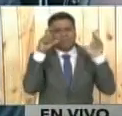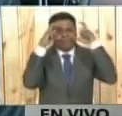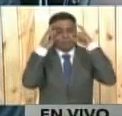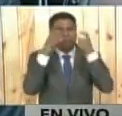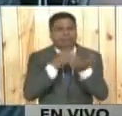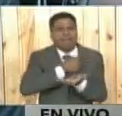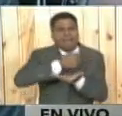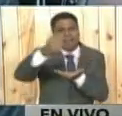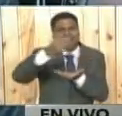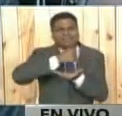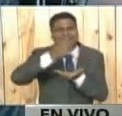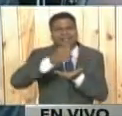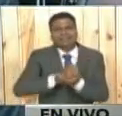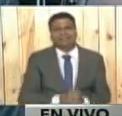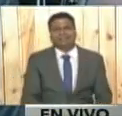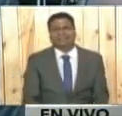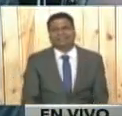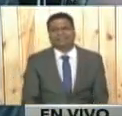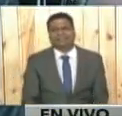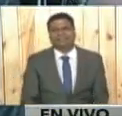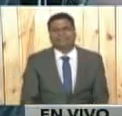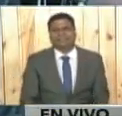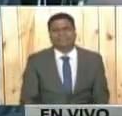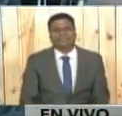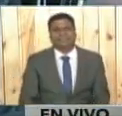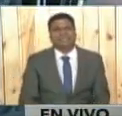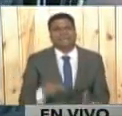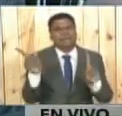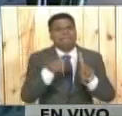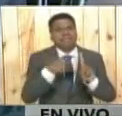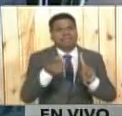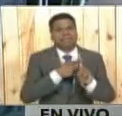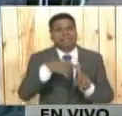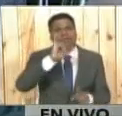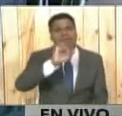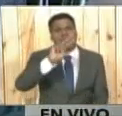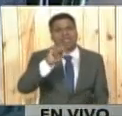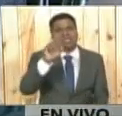Échale Salsita y Llegó la Salsa de Federico Betancur. Primero es de Ignacio Piñeiro.